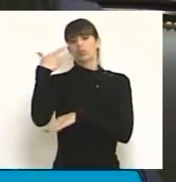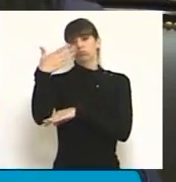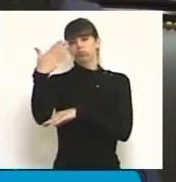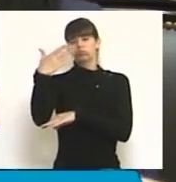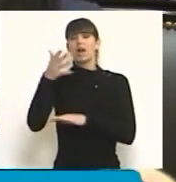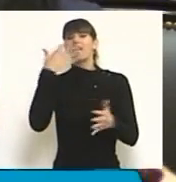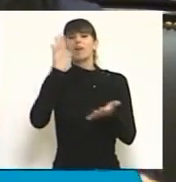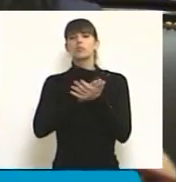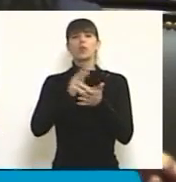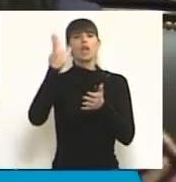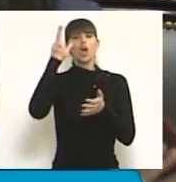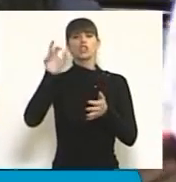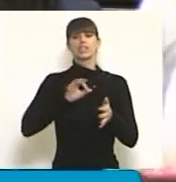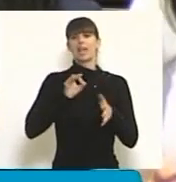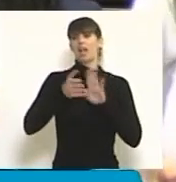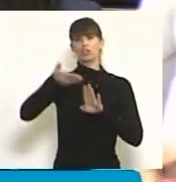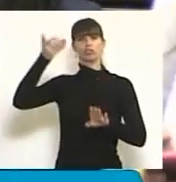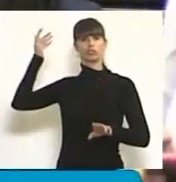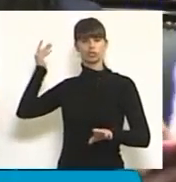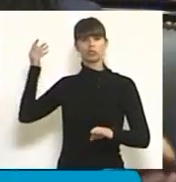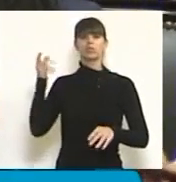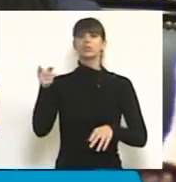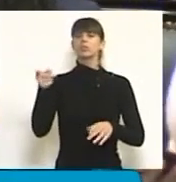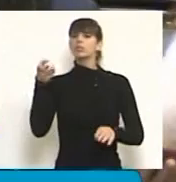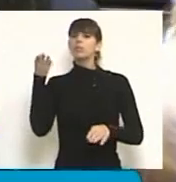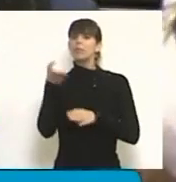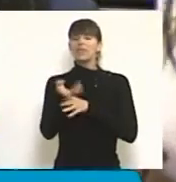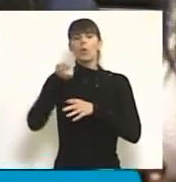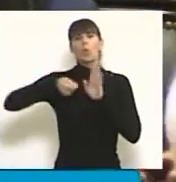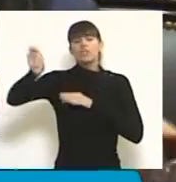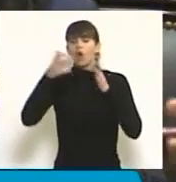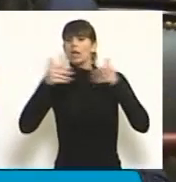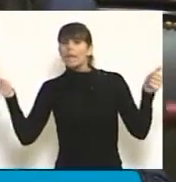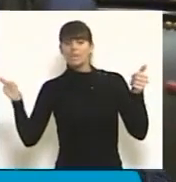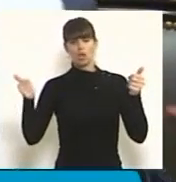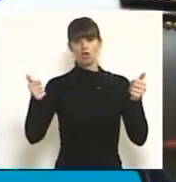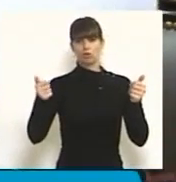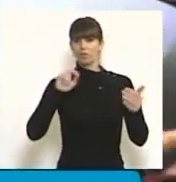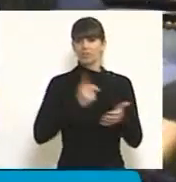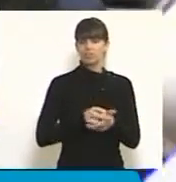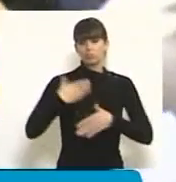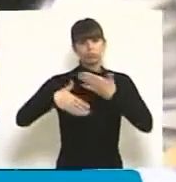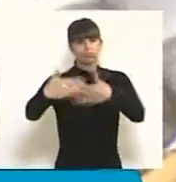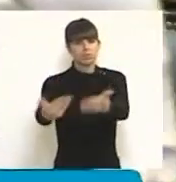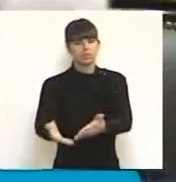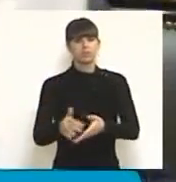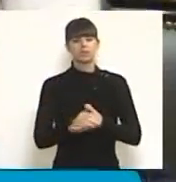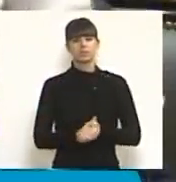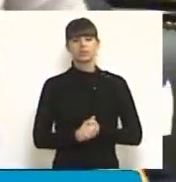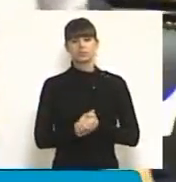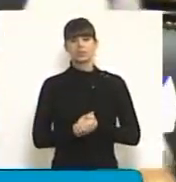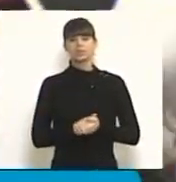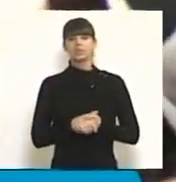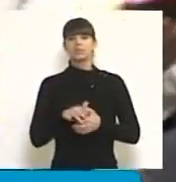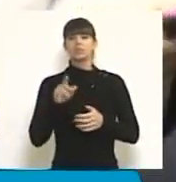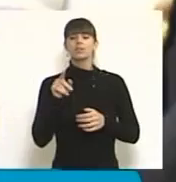hace 80 años. Proponía juicios ágiles y expeditos, y así lo manifestó